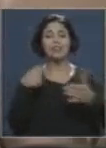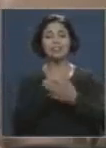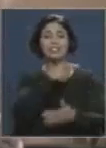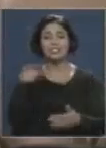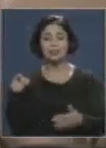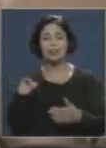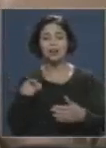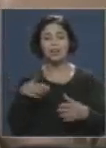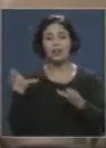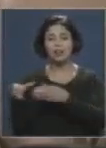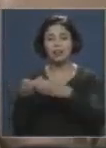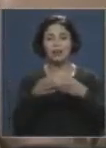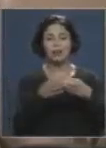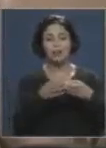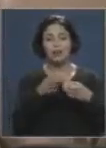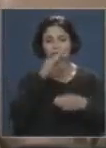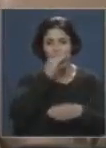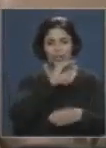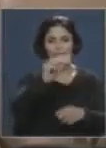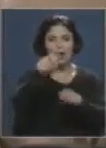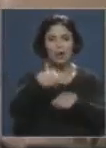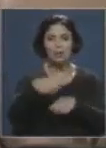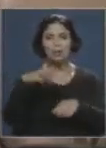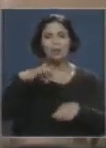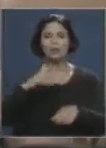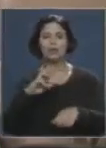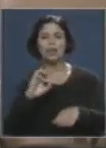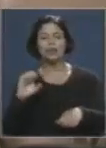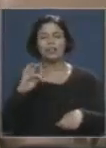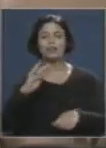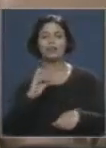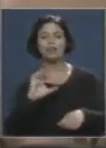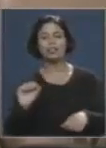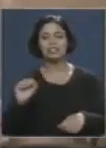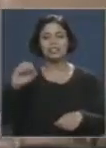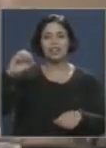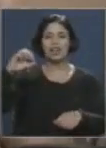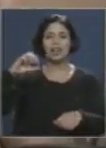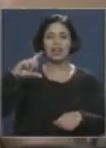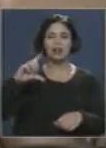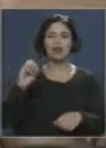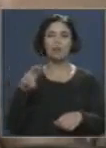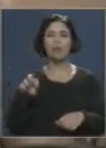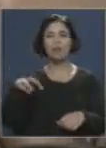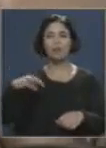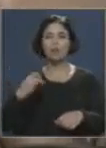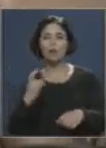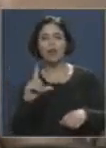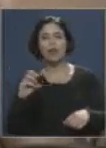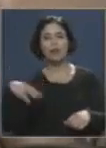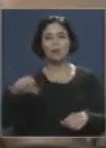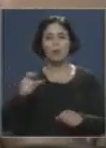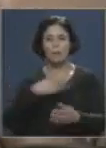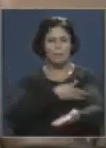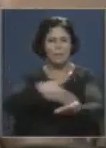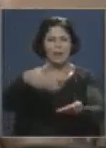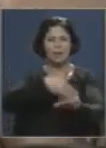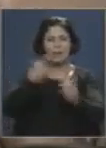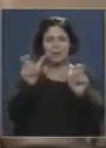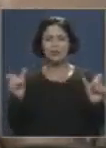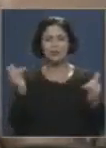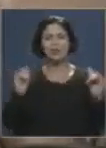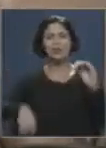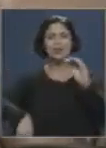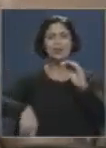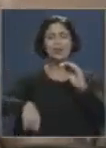cosa de mirar, ¿no es cierto?, las ligas campesinas en el campo, ¿no es cierto?, en Purranque, Fresia, Los Muermos, y cada una de nuestras comunas, donde son miles y miles los deportistas